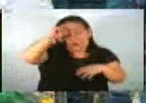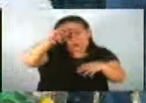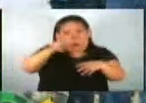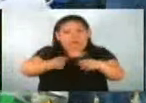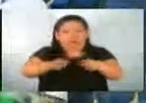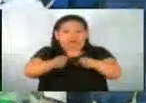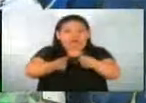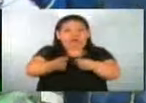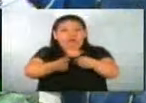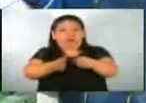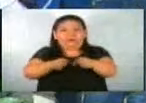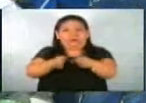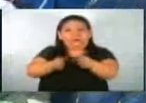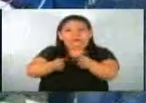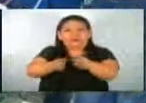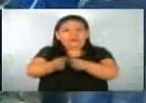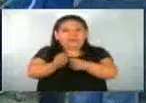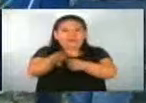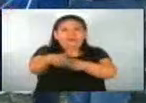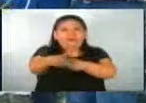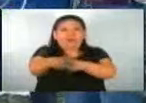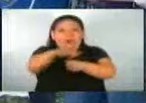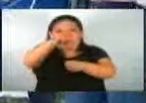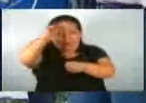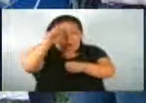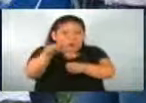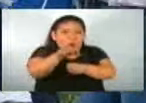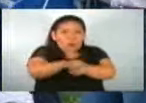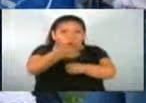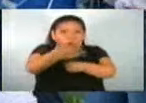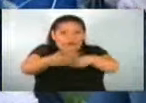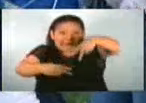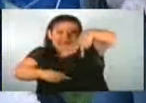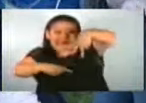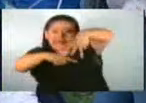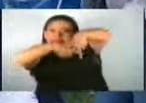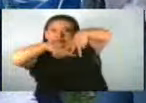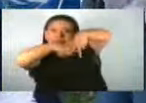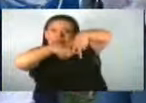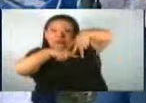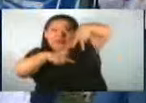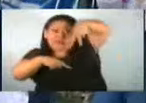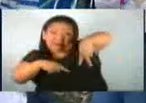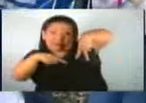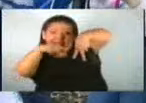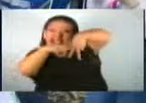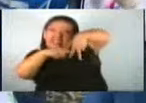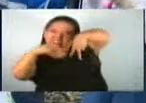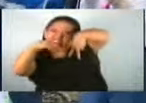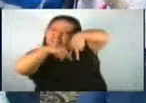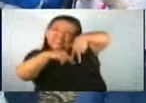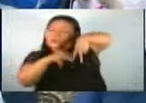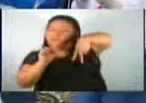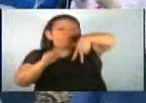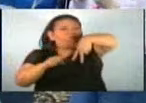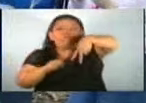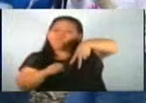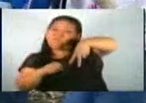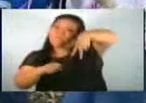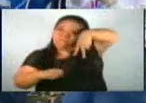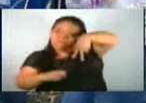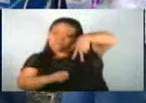con esta máquina que es de uso agrícola. Las extremidades, de hecho sus piernas, ambas piernas, eran las que impedían que este joven pues